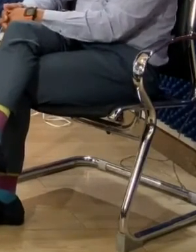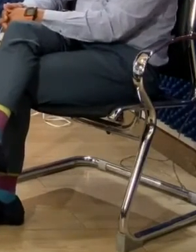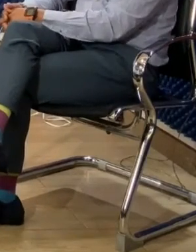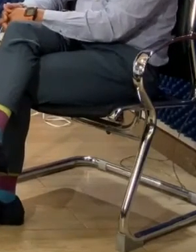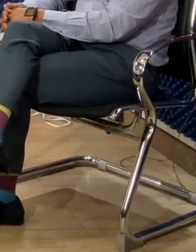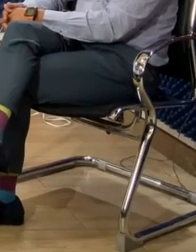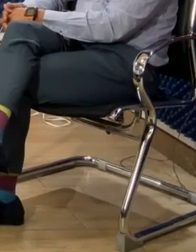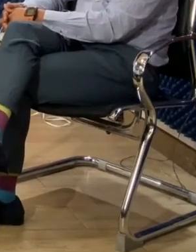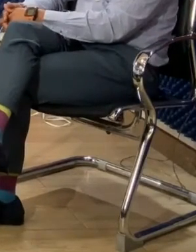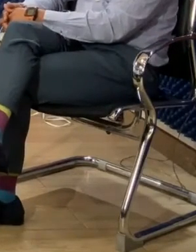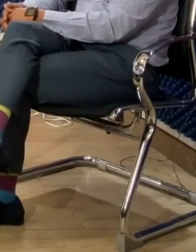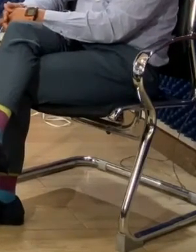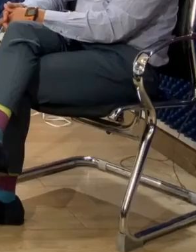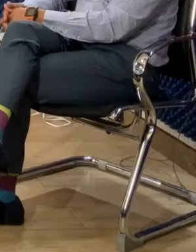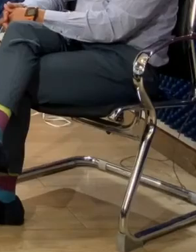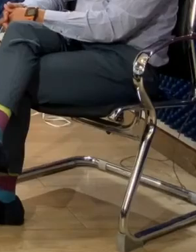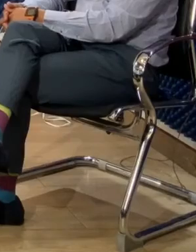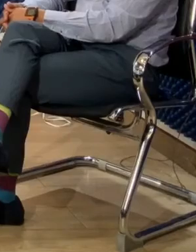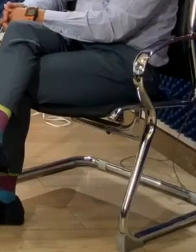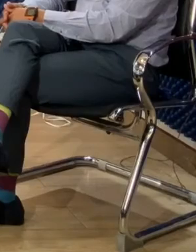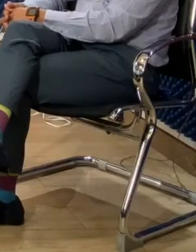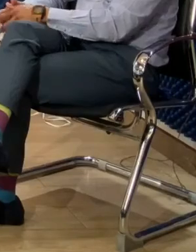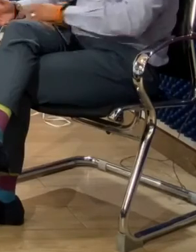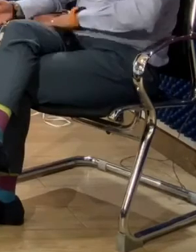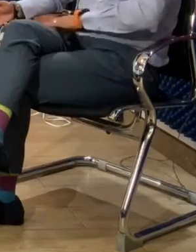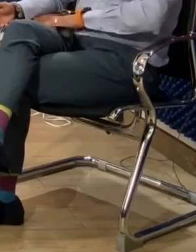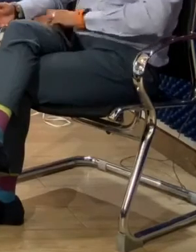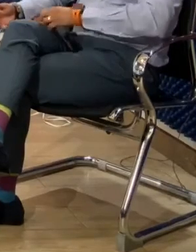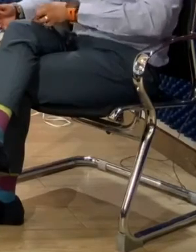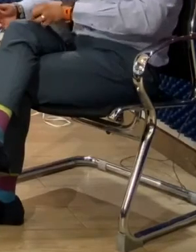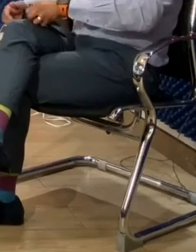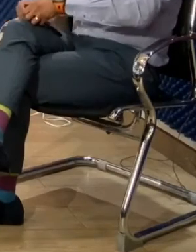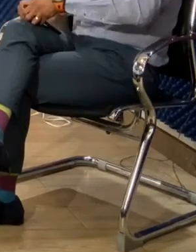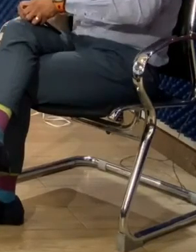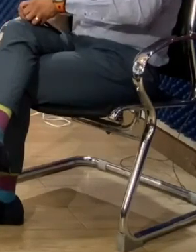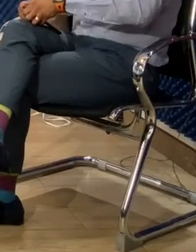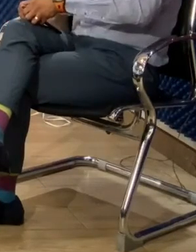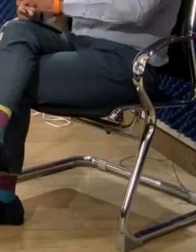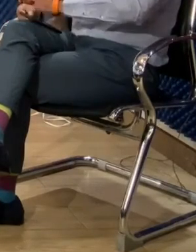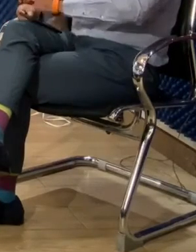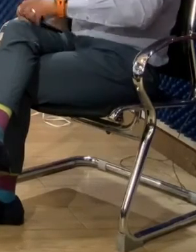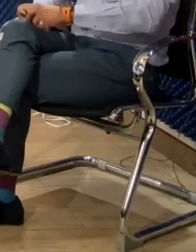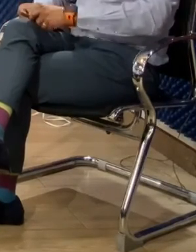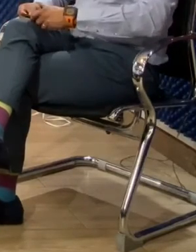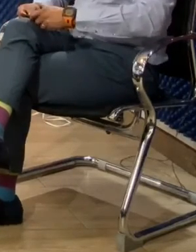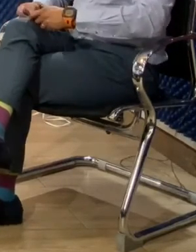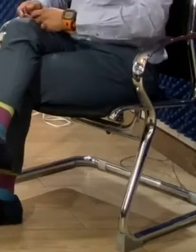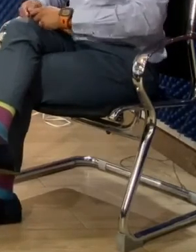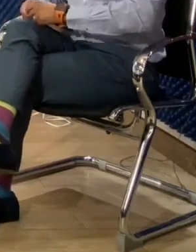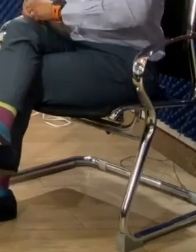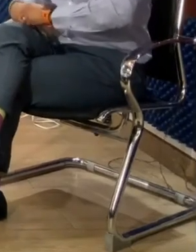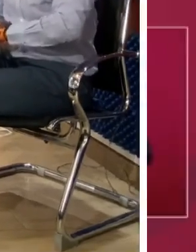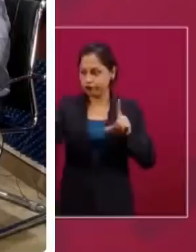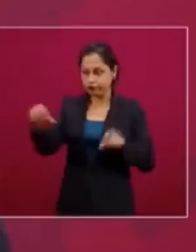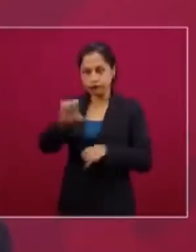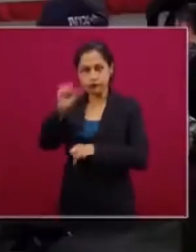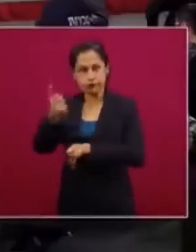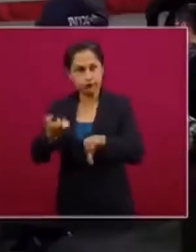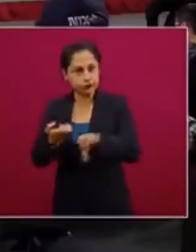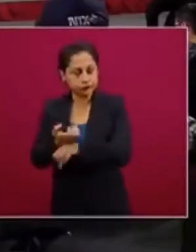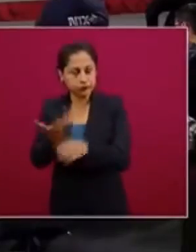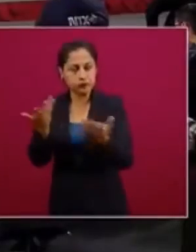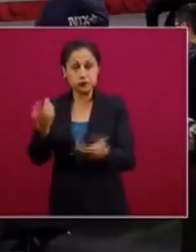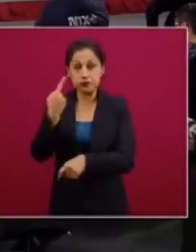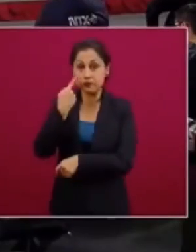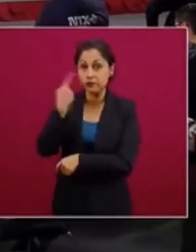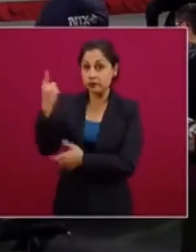haciendo las cosas hoy. ¿Nos estamos resguardando? Sí. Pero porque tenemos una visión de un futuro bueno. Tenemos